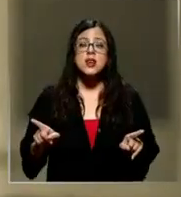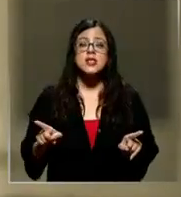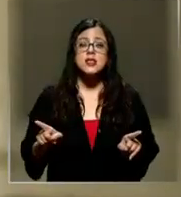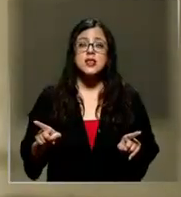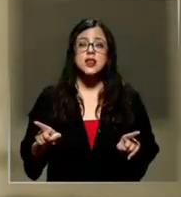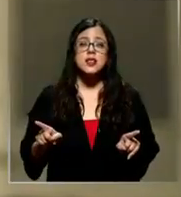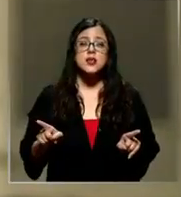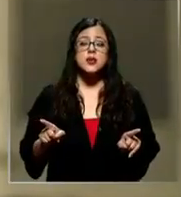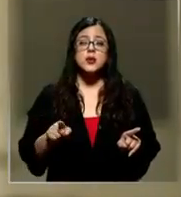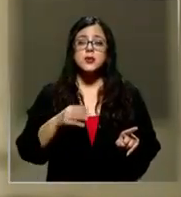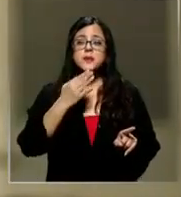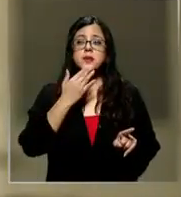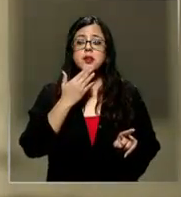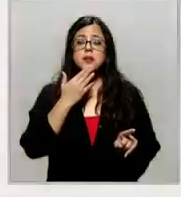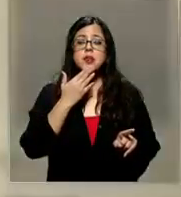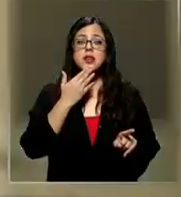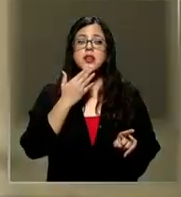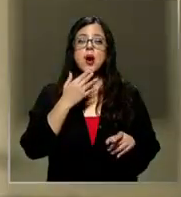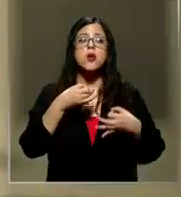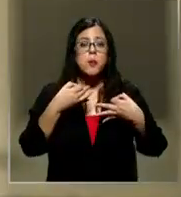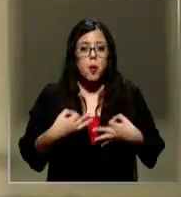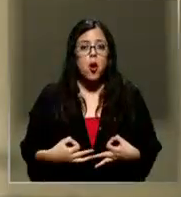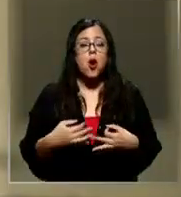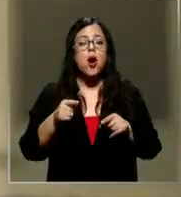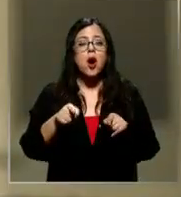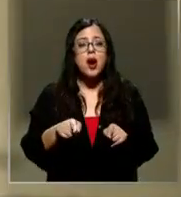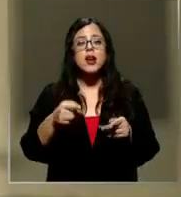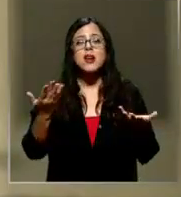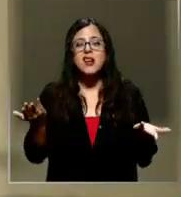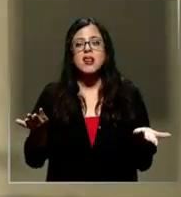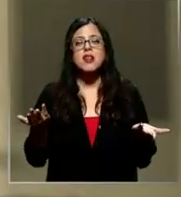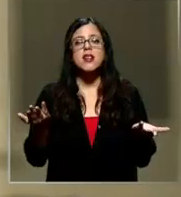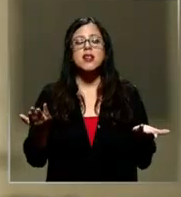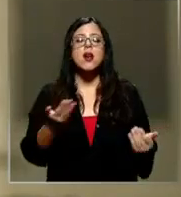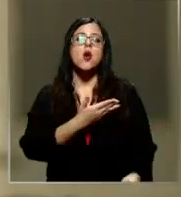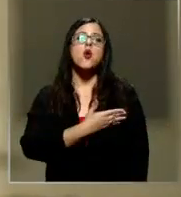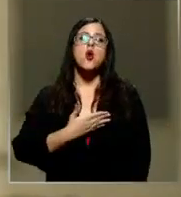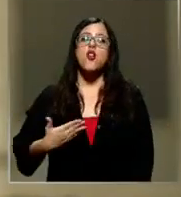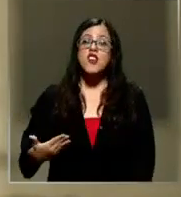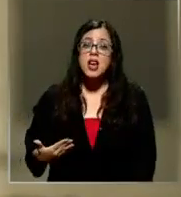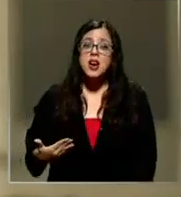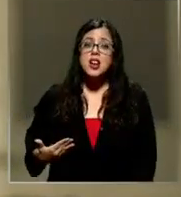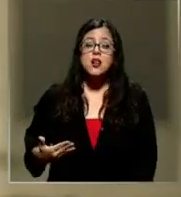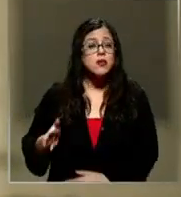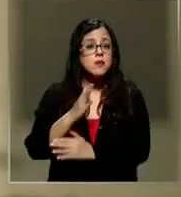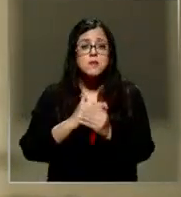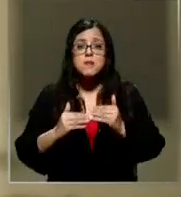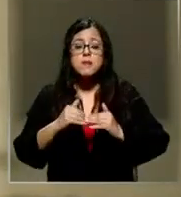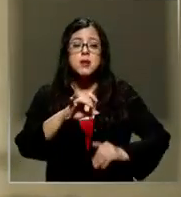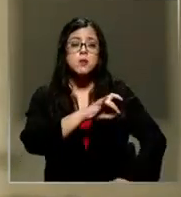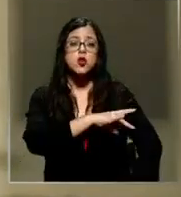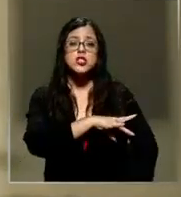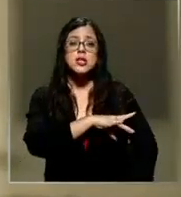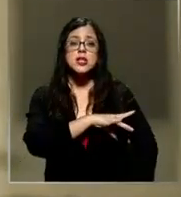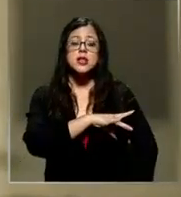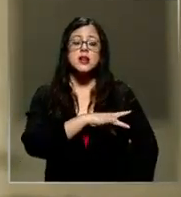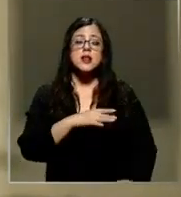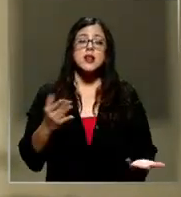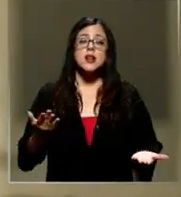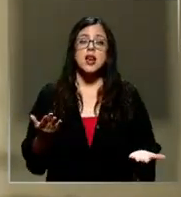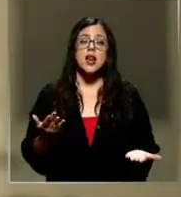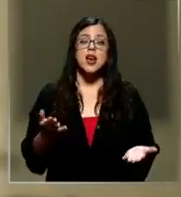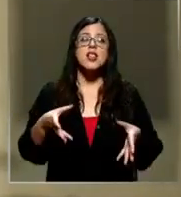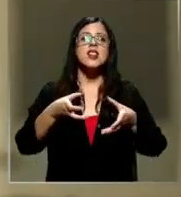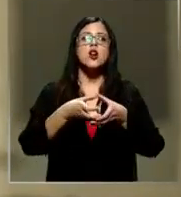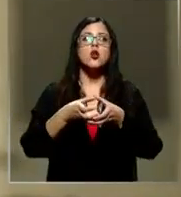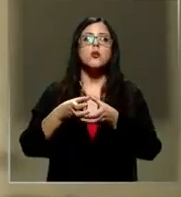marca también una posición, porque se trata de un gobierno como el que tiene Chile, de tendencia de